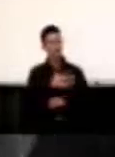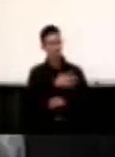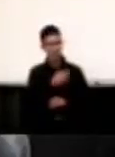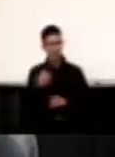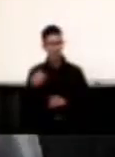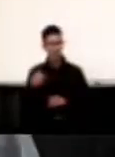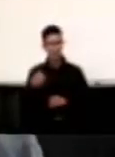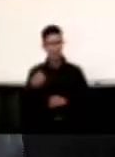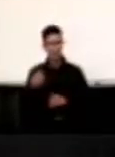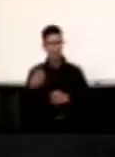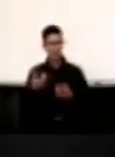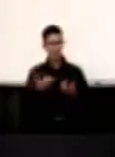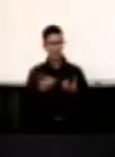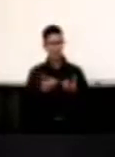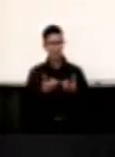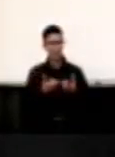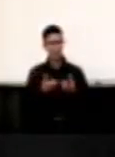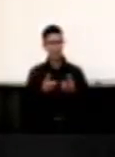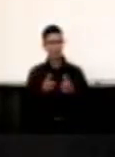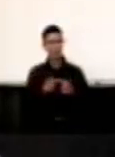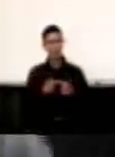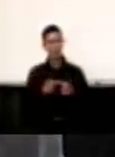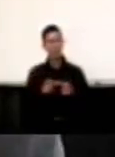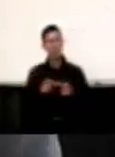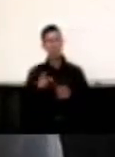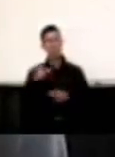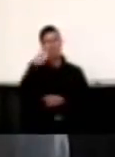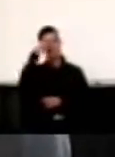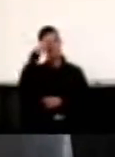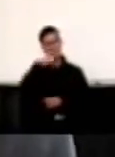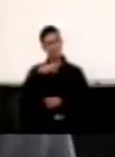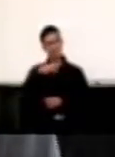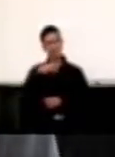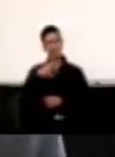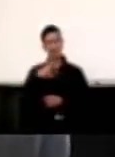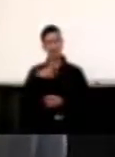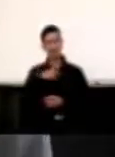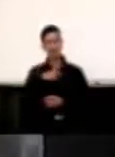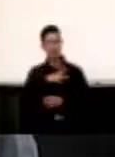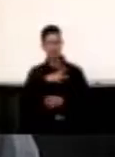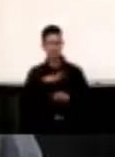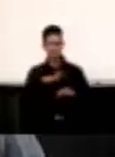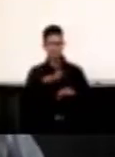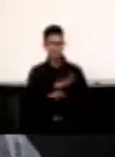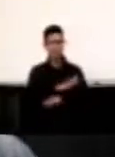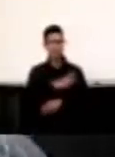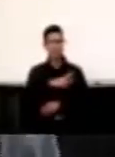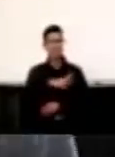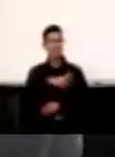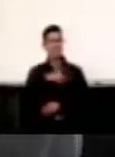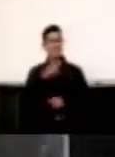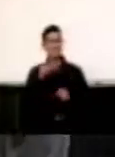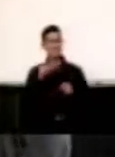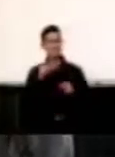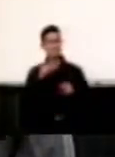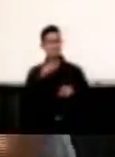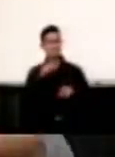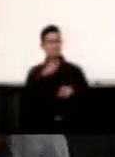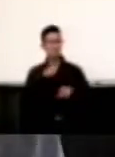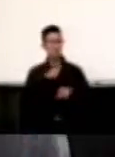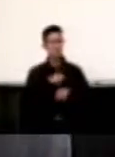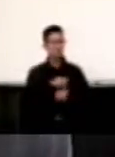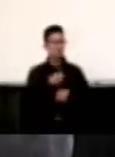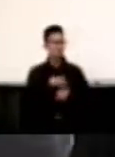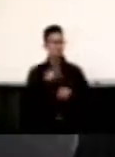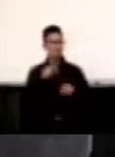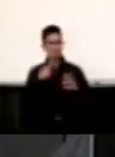ido cambiando sin modificar el sistema electoral, porque seguimos teniendo prácticamente el mismo número de diputados, el mismo número de